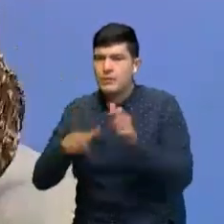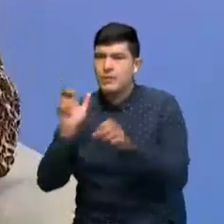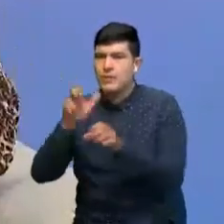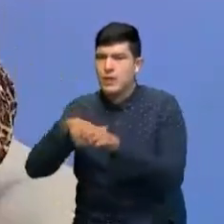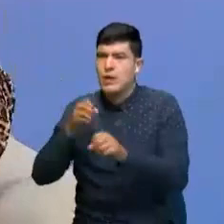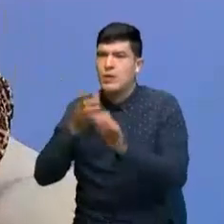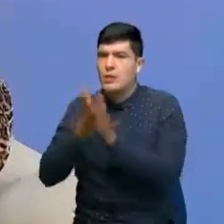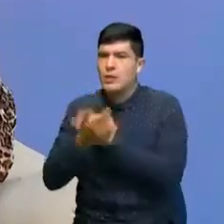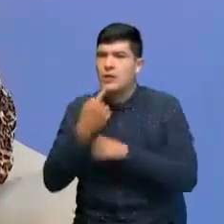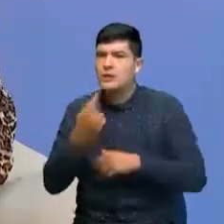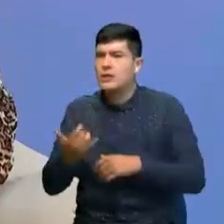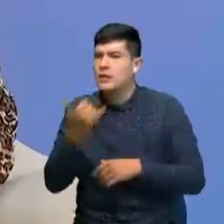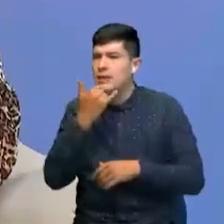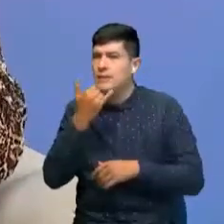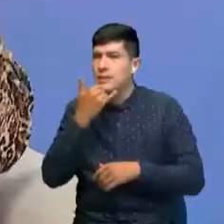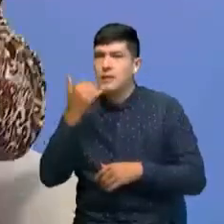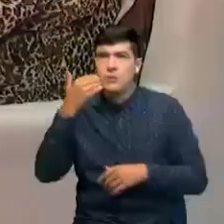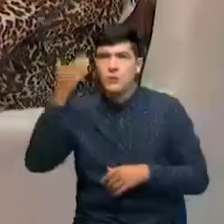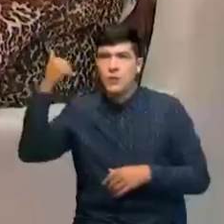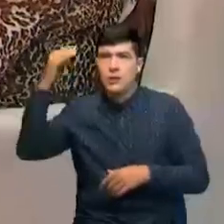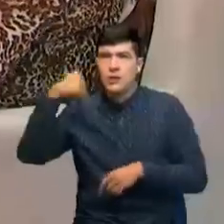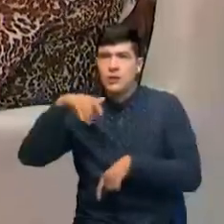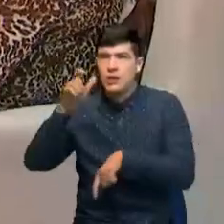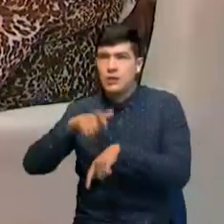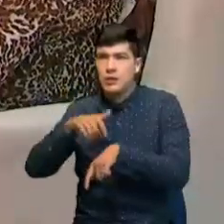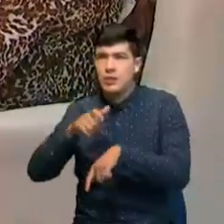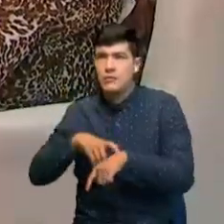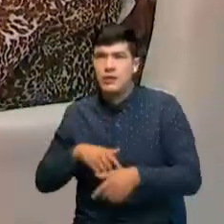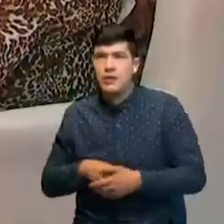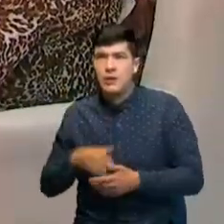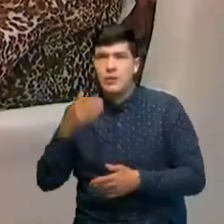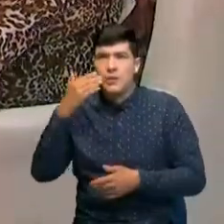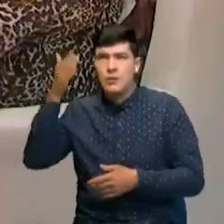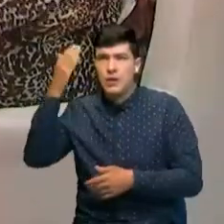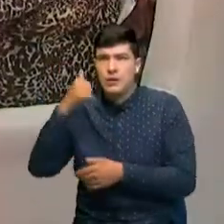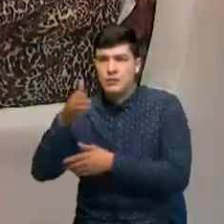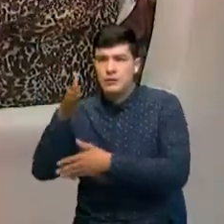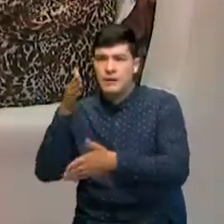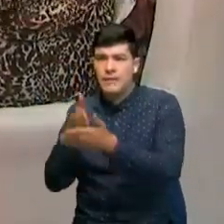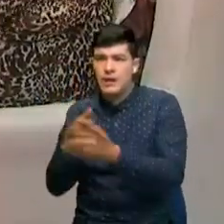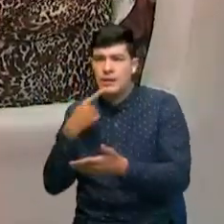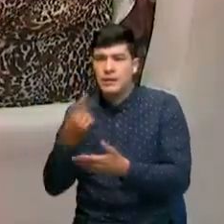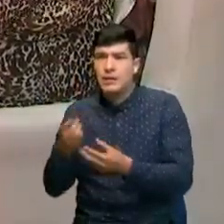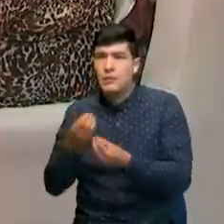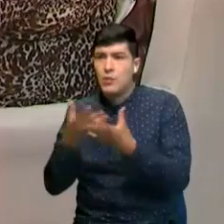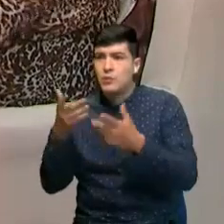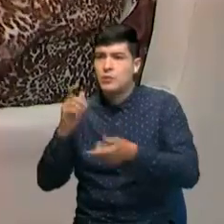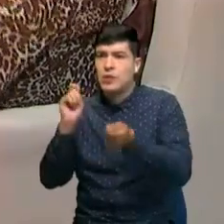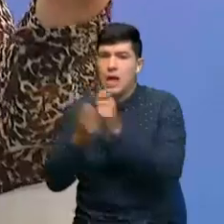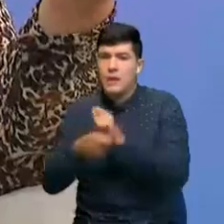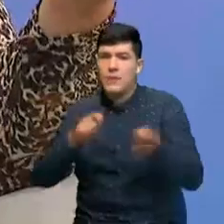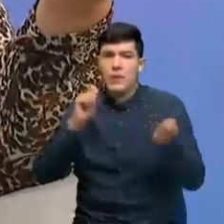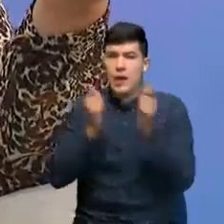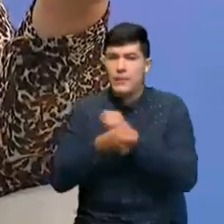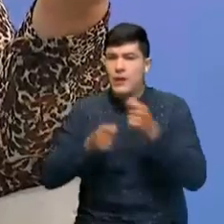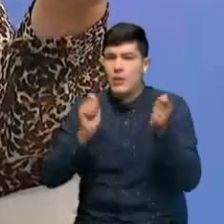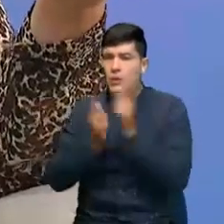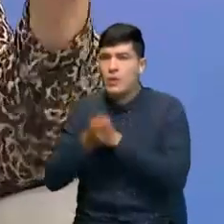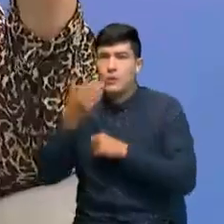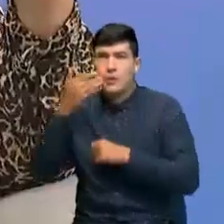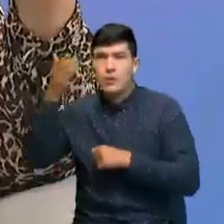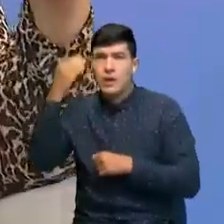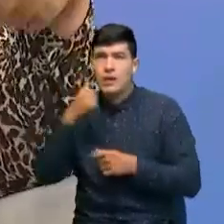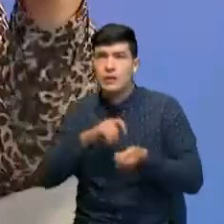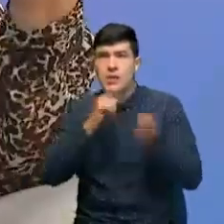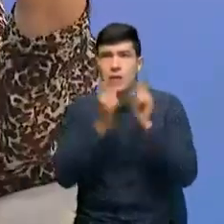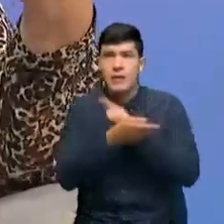sistema? Lo que pasó para su época. Cuando hubo esa demanda, como dice uno, de demandas de traslado, cuando se acabaron las cajas